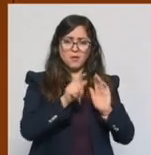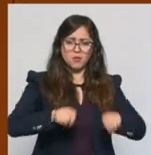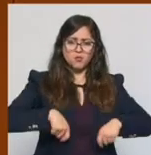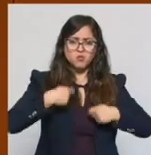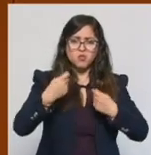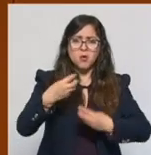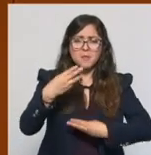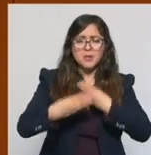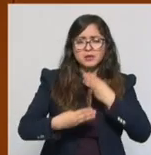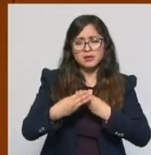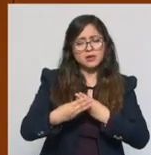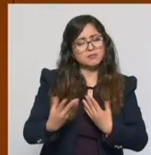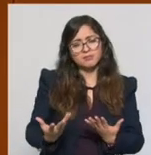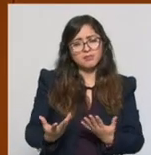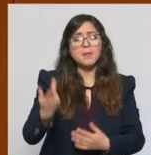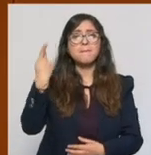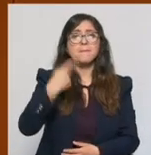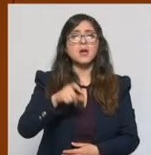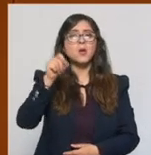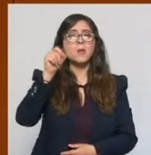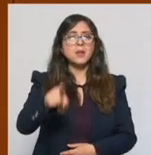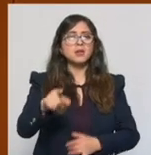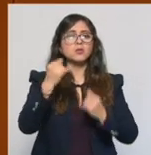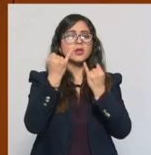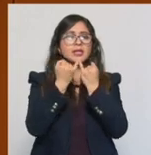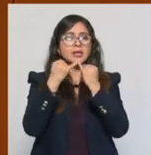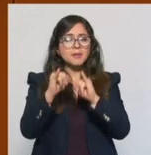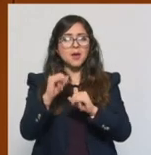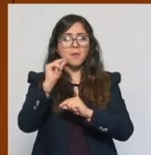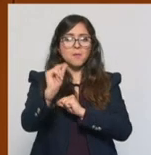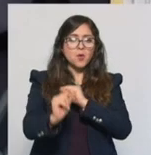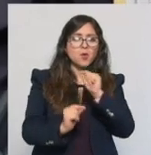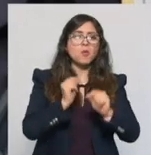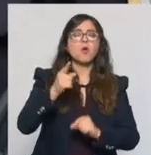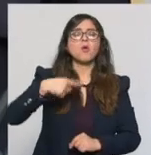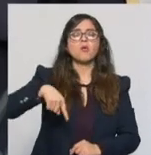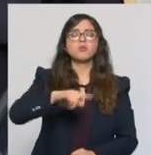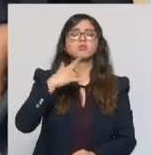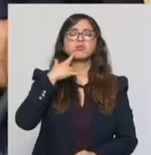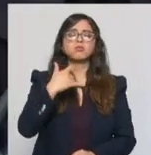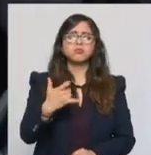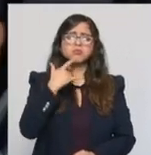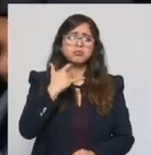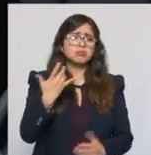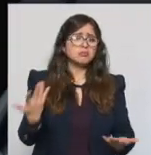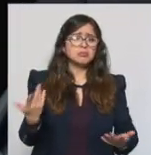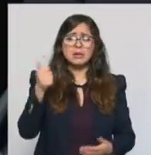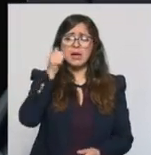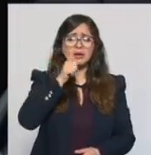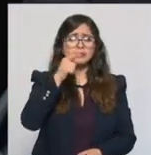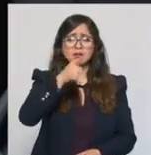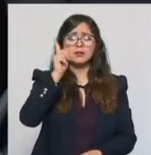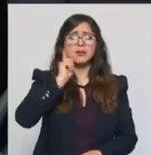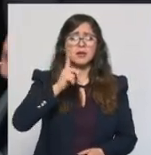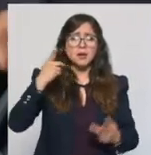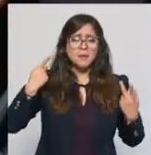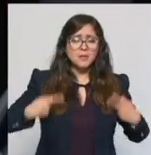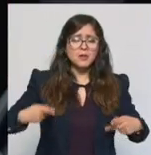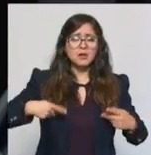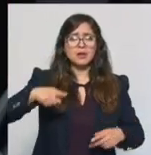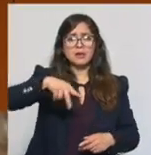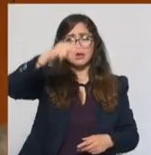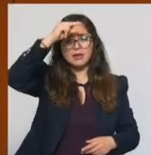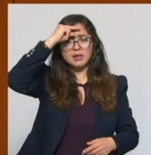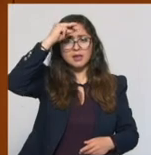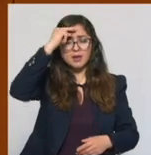de que buscará la independencia y pondrá todo su esfuerzo, etcétera, pues es lo natural que diga eso. Es una persona inteligente que